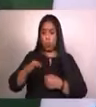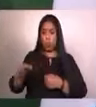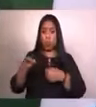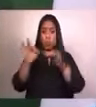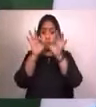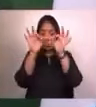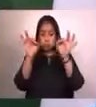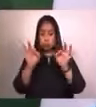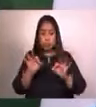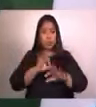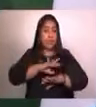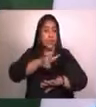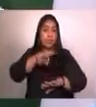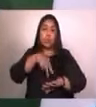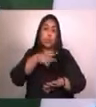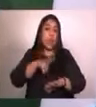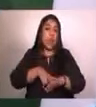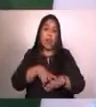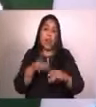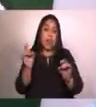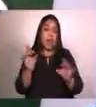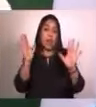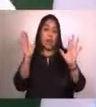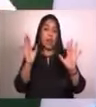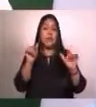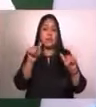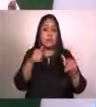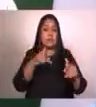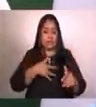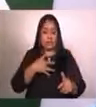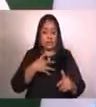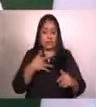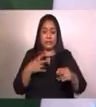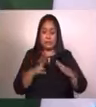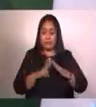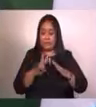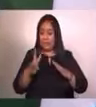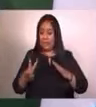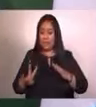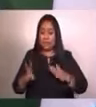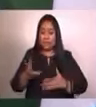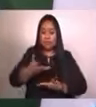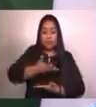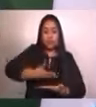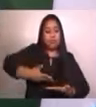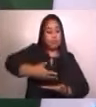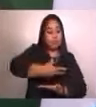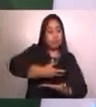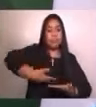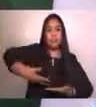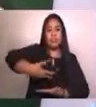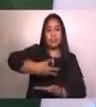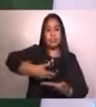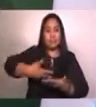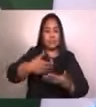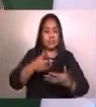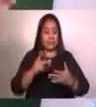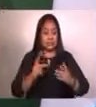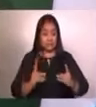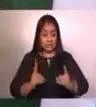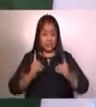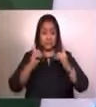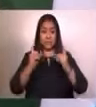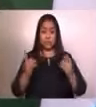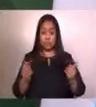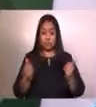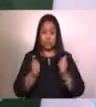y espontánea se sienten vecinos, interactúan y se desarrollan en